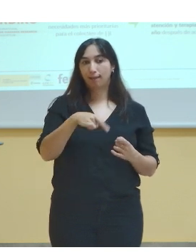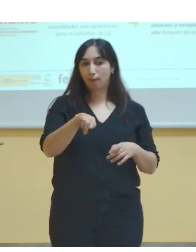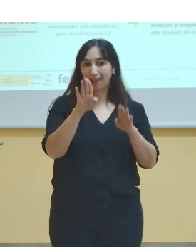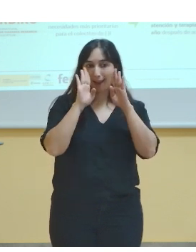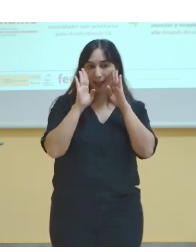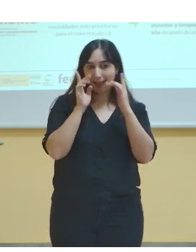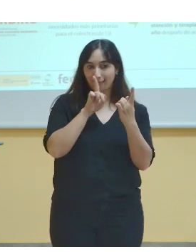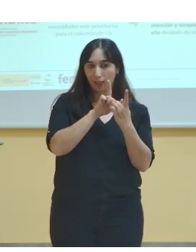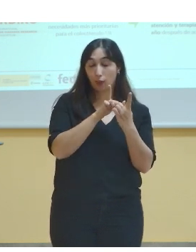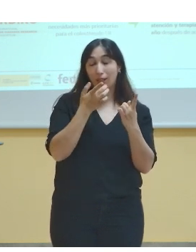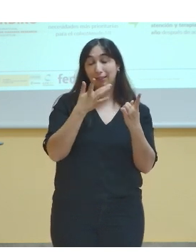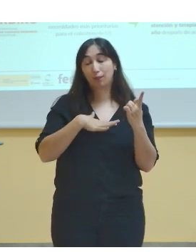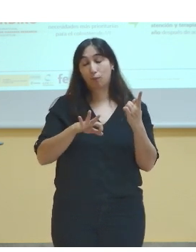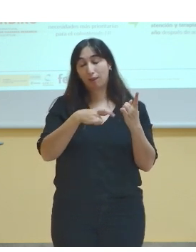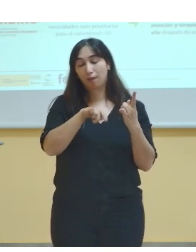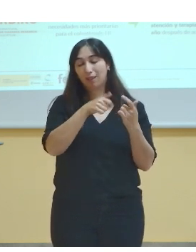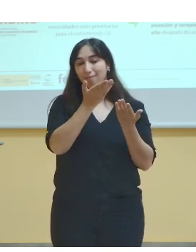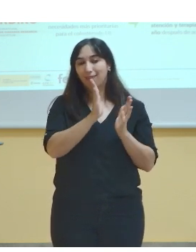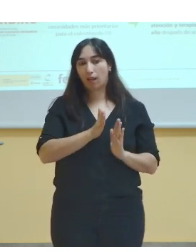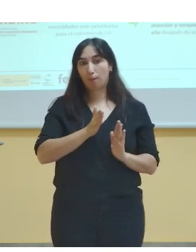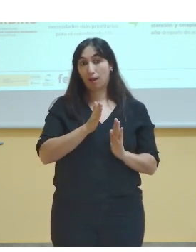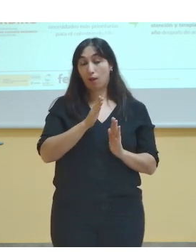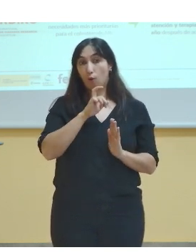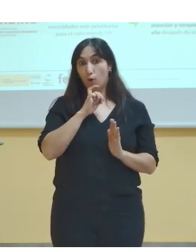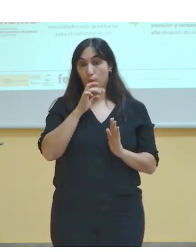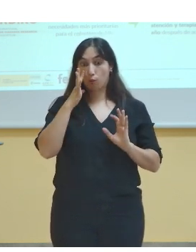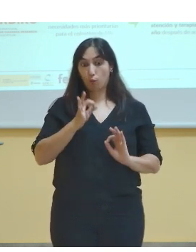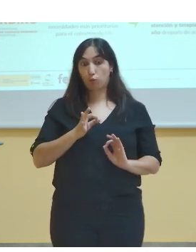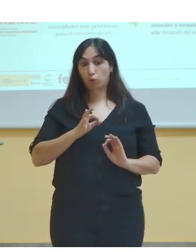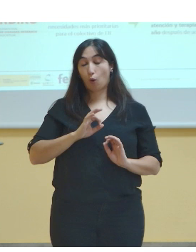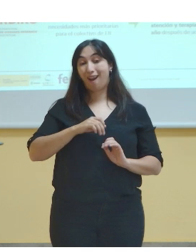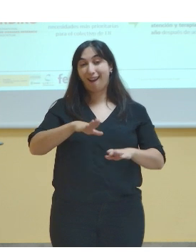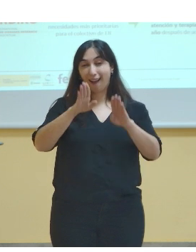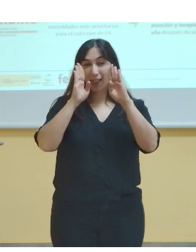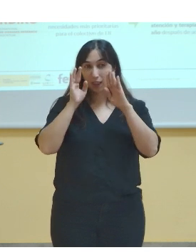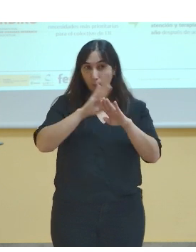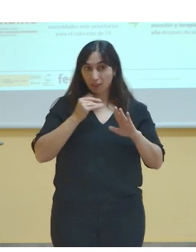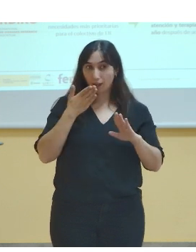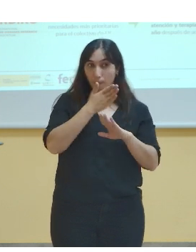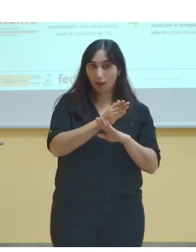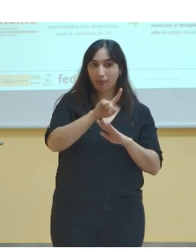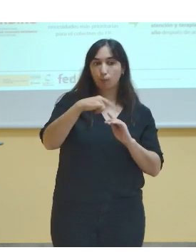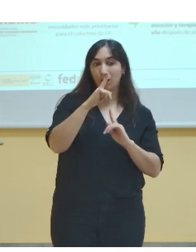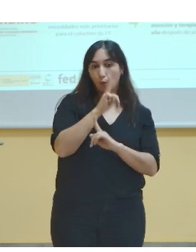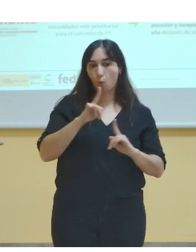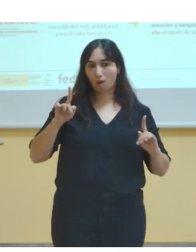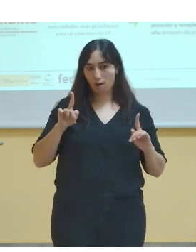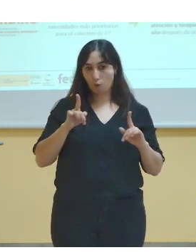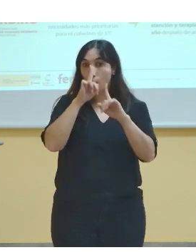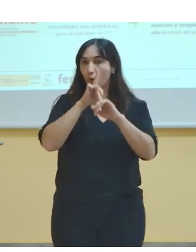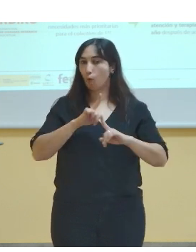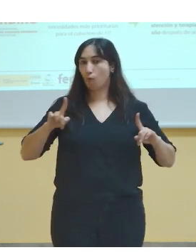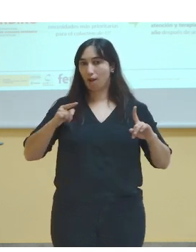y cuando está disponible, una terapia en el plazo de 1 año después de acudir a atención médica. Y fijan ese plazo temporal, 1